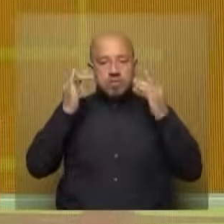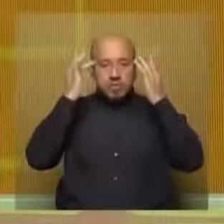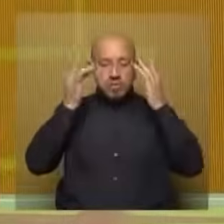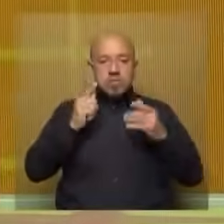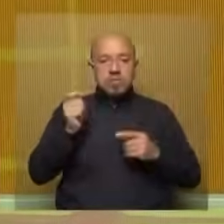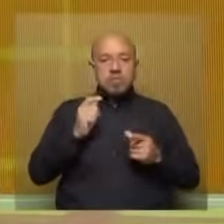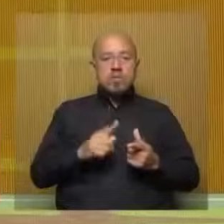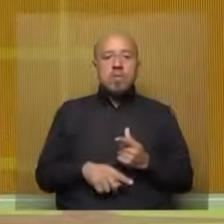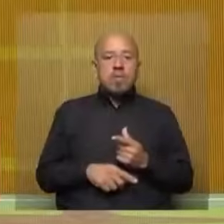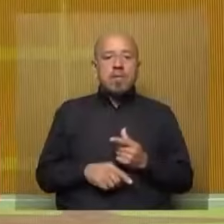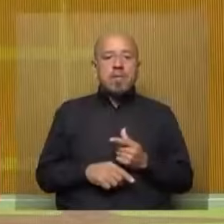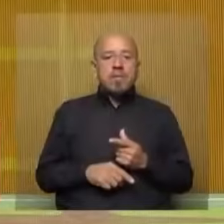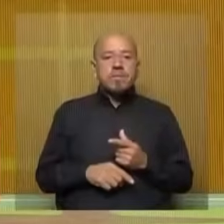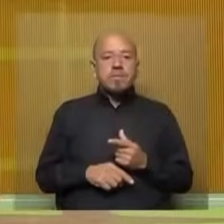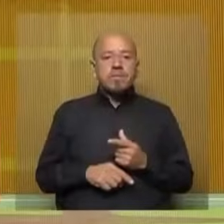pública.